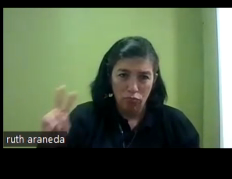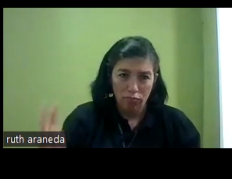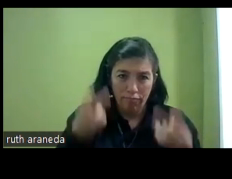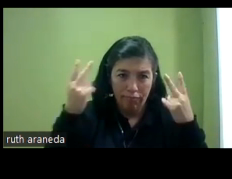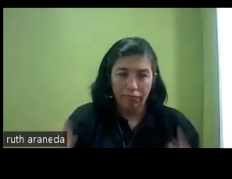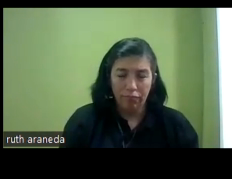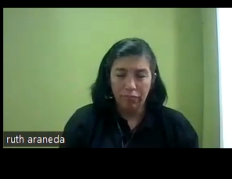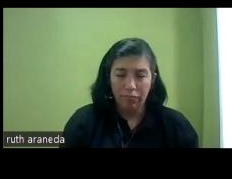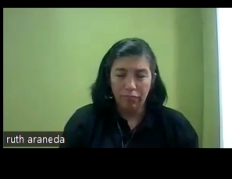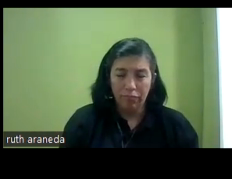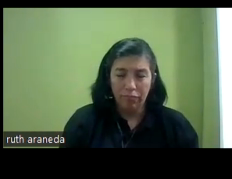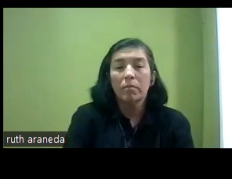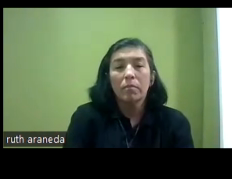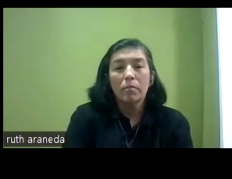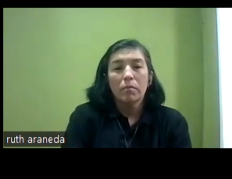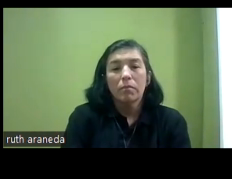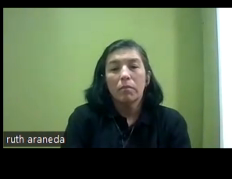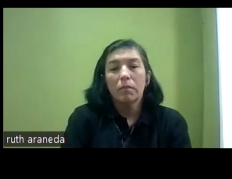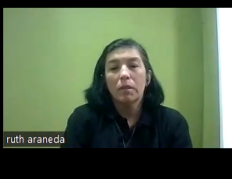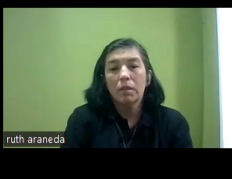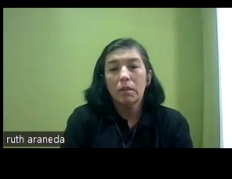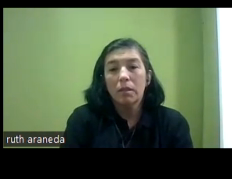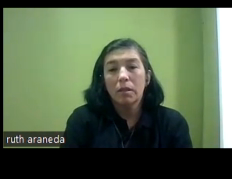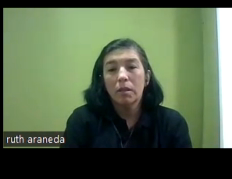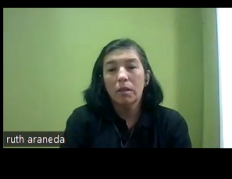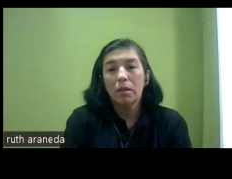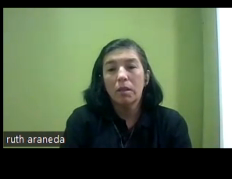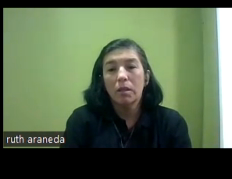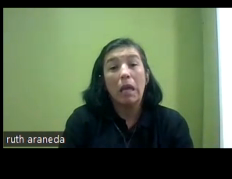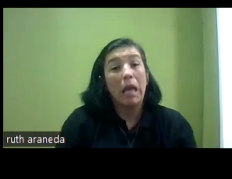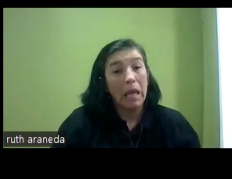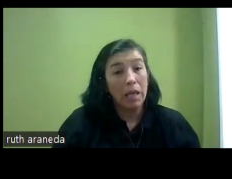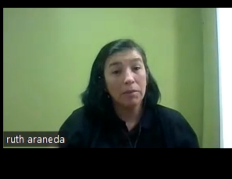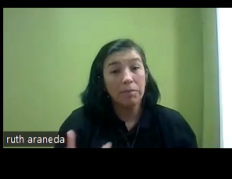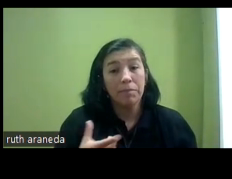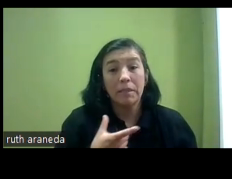Eh, bueno, eso es lo que les quería